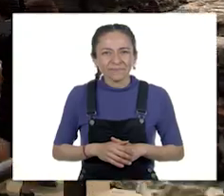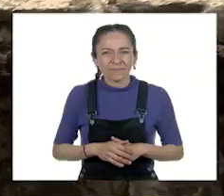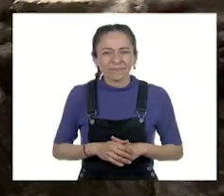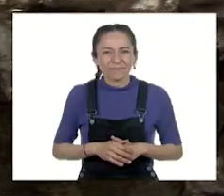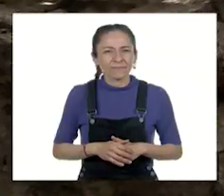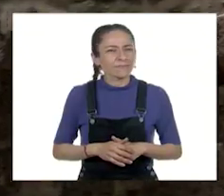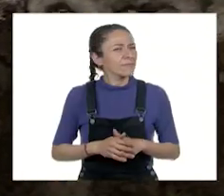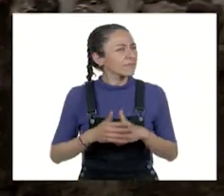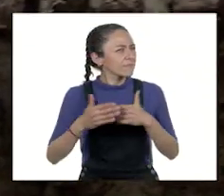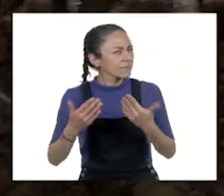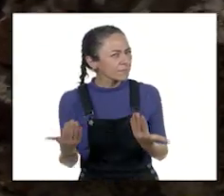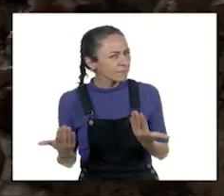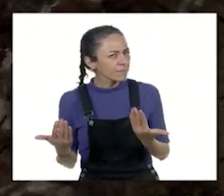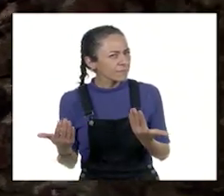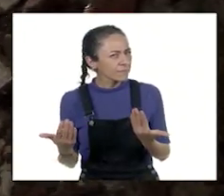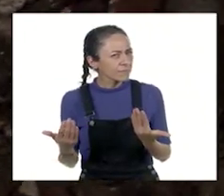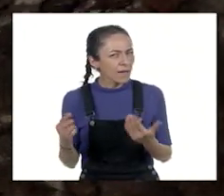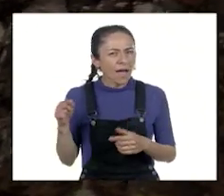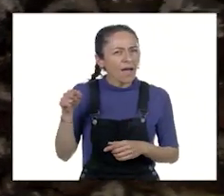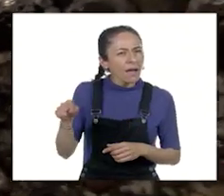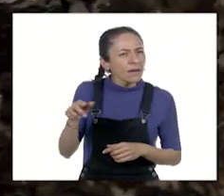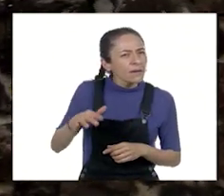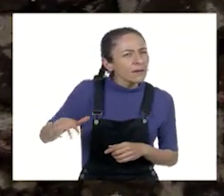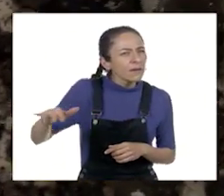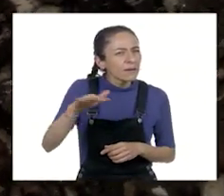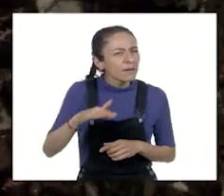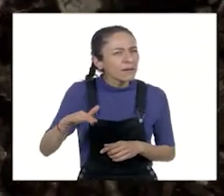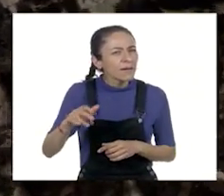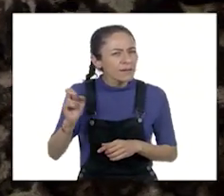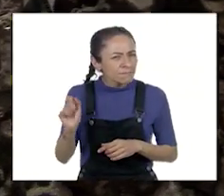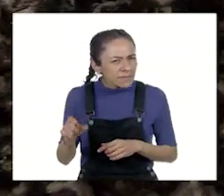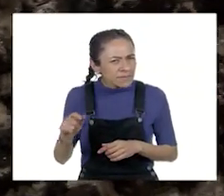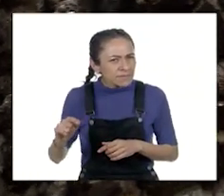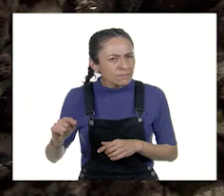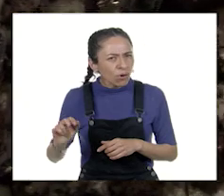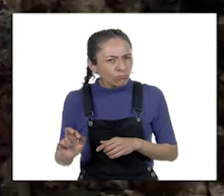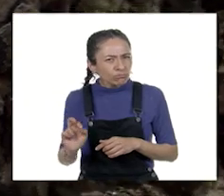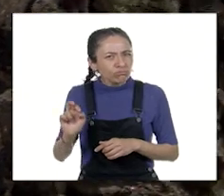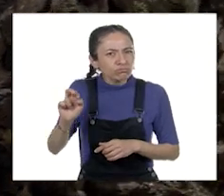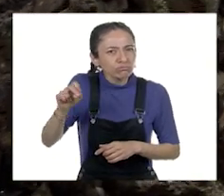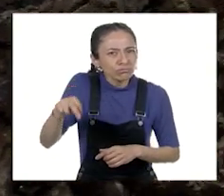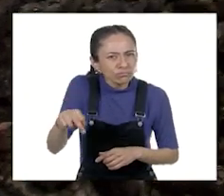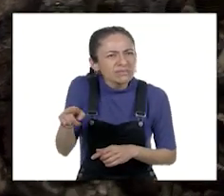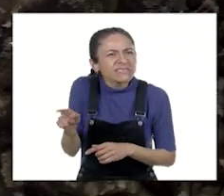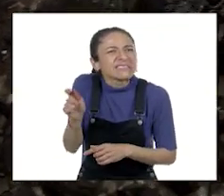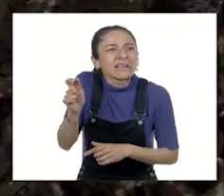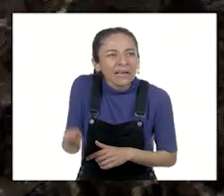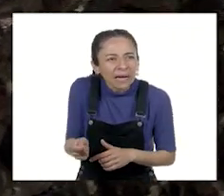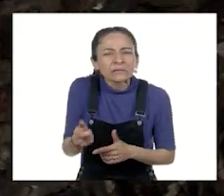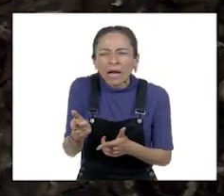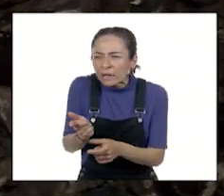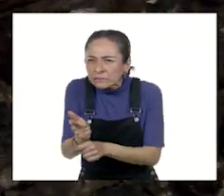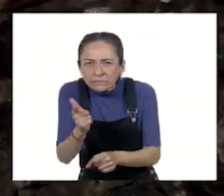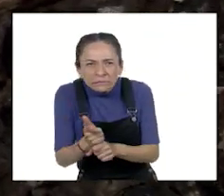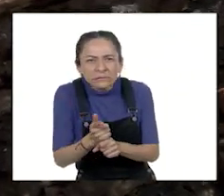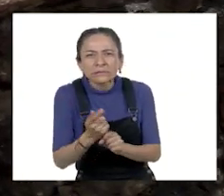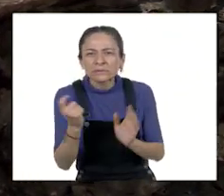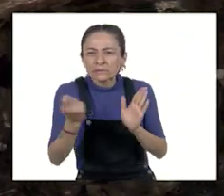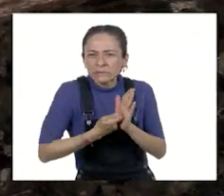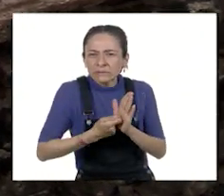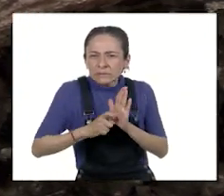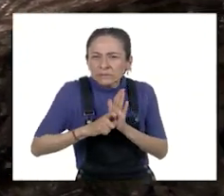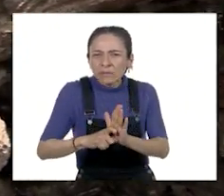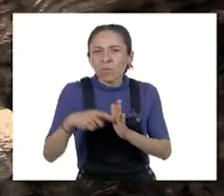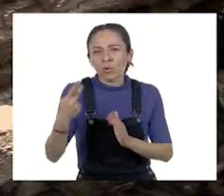Y de este lado, ¿qué podemos ver? En este escalón vemos que hay también algunos símbolos prehispánicos. Serpientes, si tú te